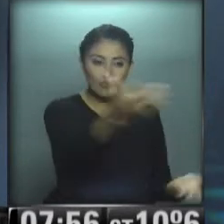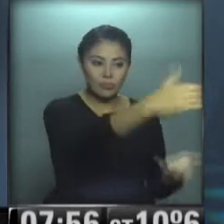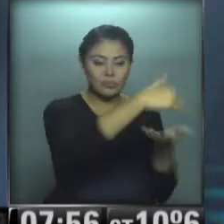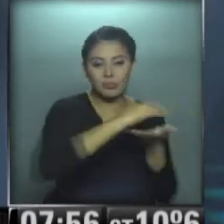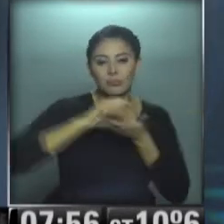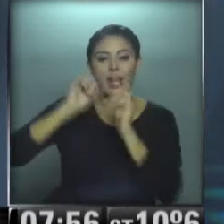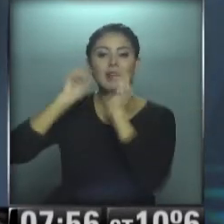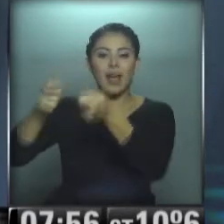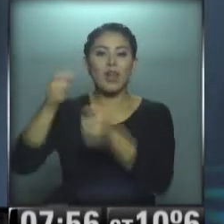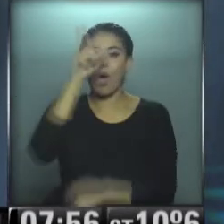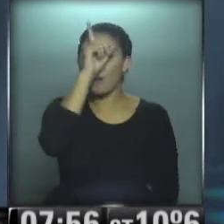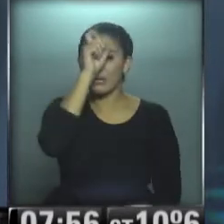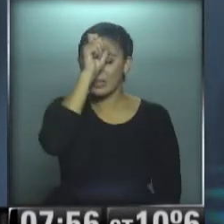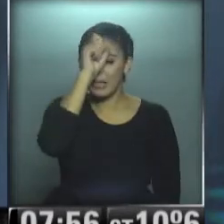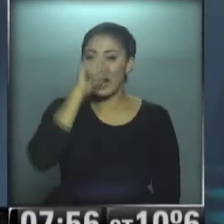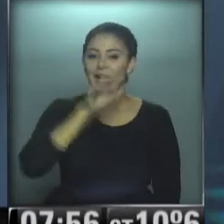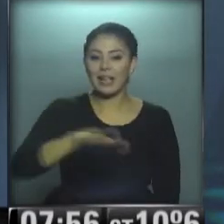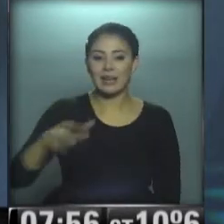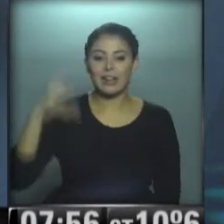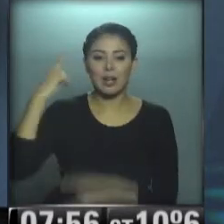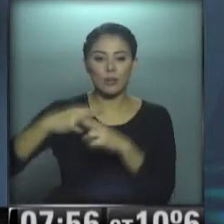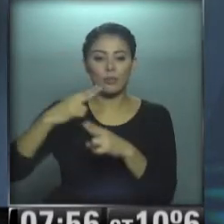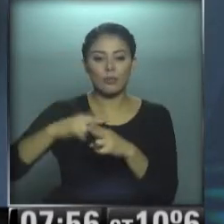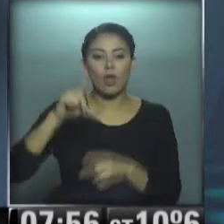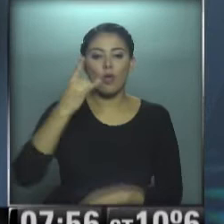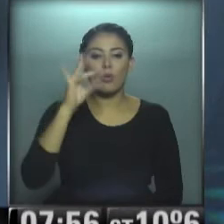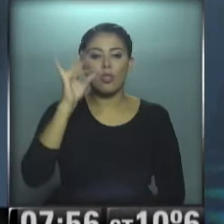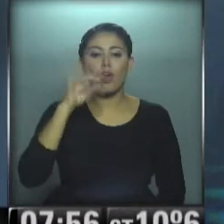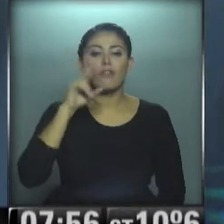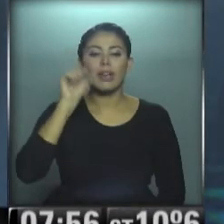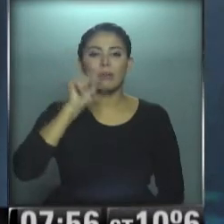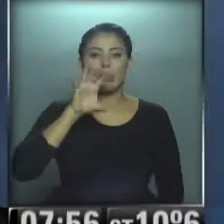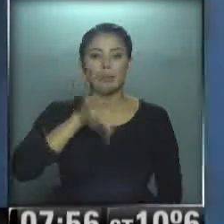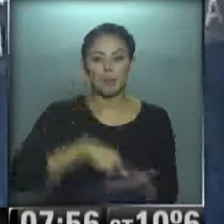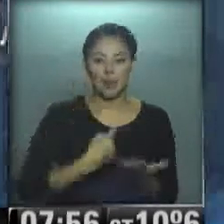al Hospital de Niños Sor María Ludovica de la capital bonaerense.